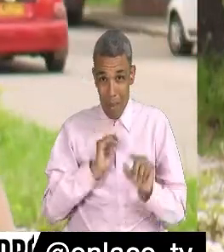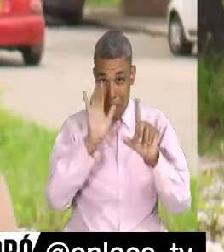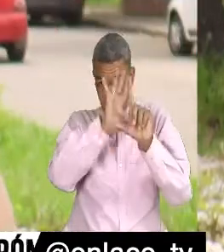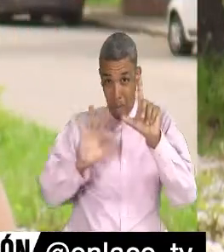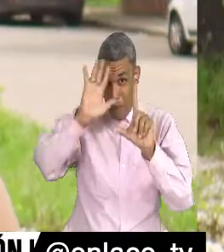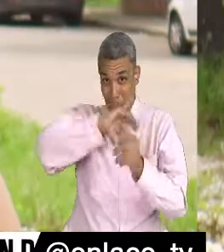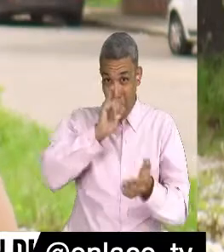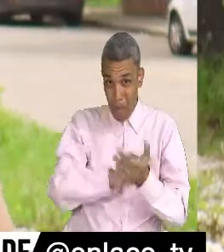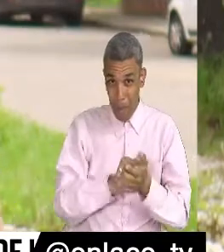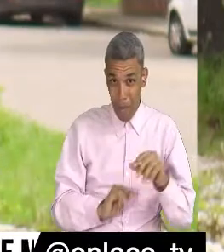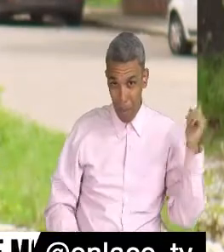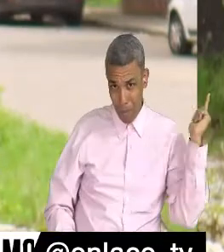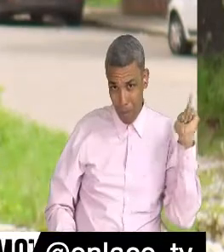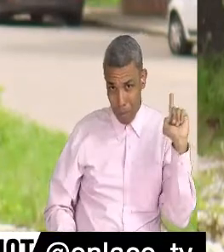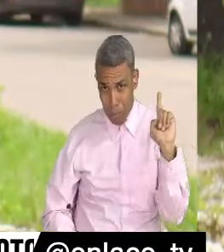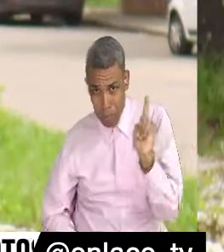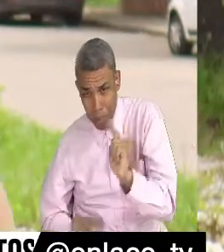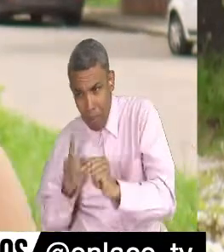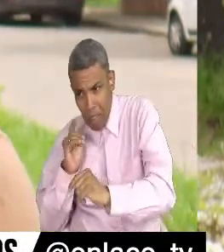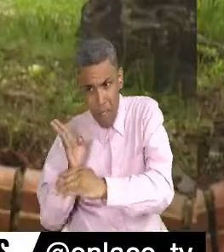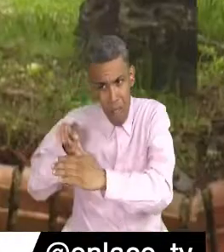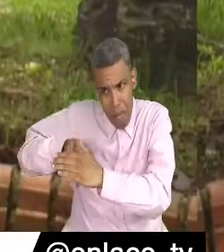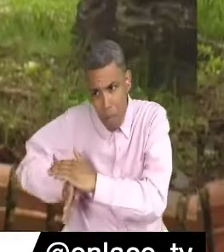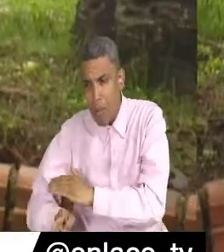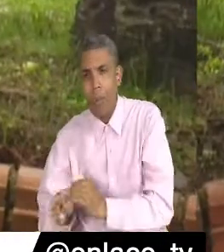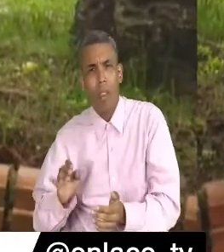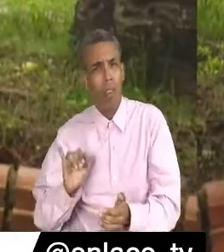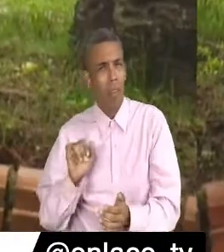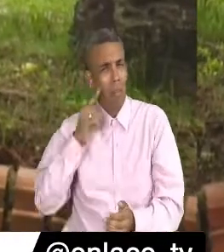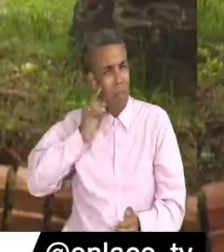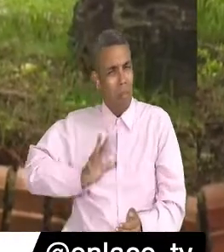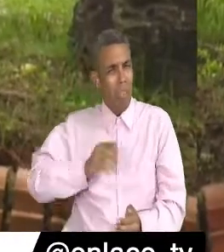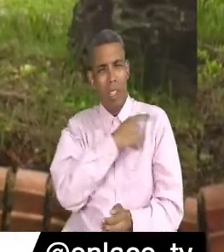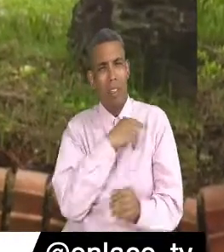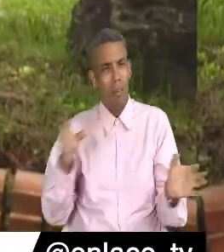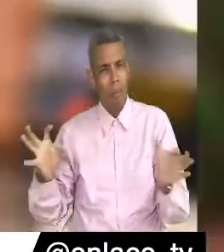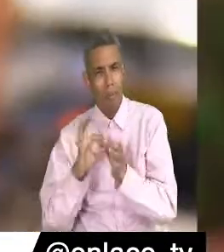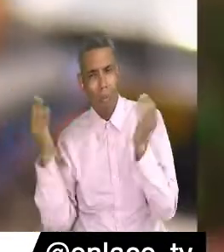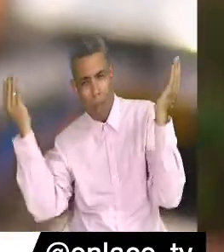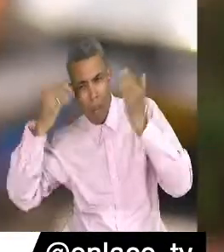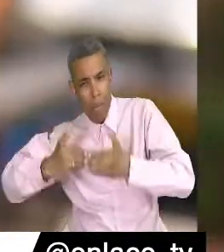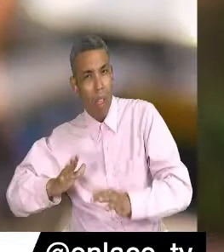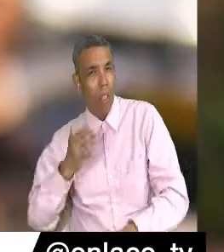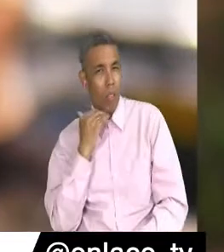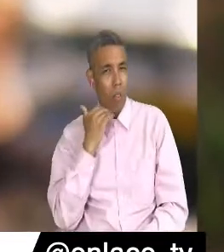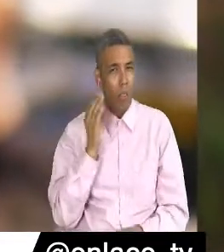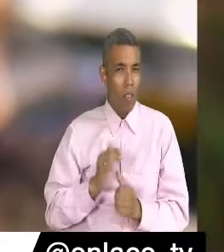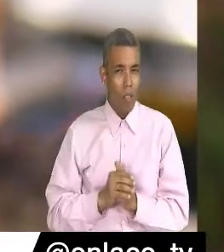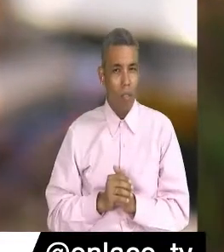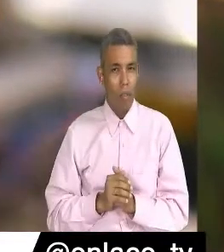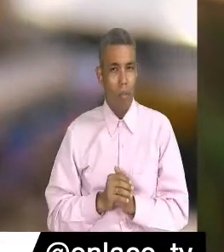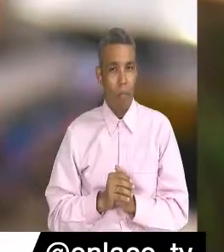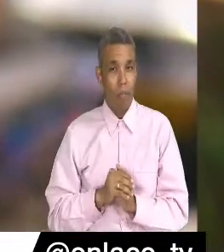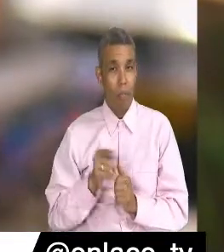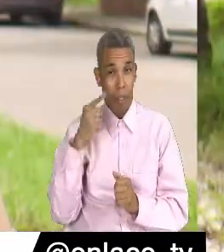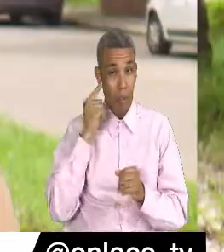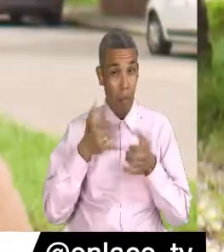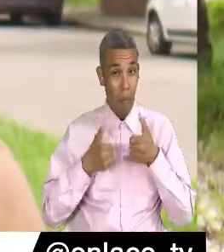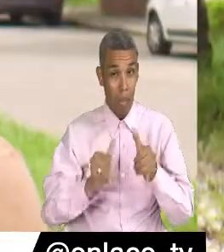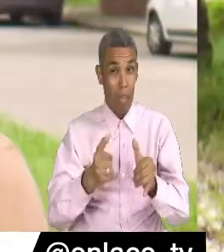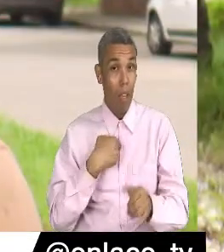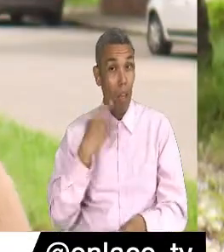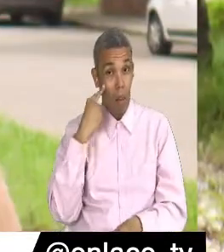el trabajo que tiene que hacer como policía ya. El llamado de este joven es a que otras personas no se conviertan en víctima de estos ladrones.